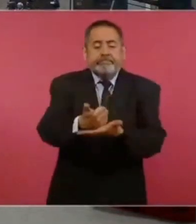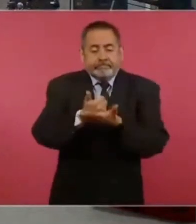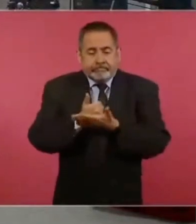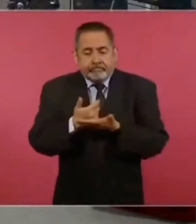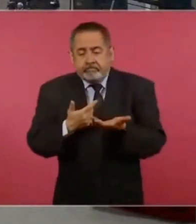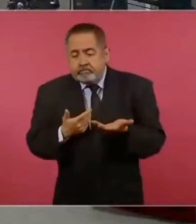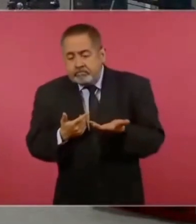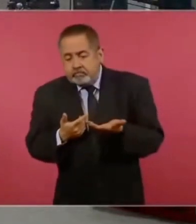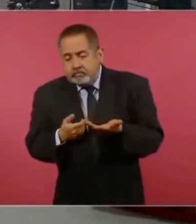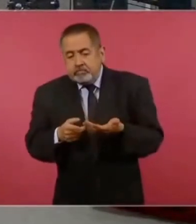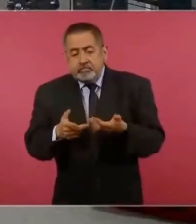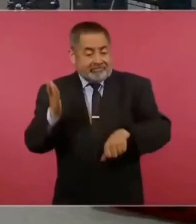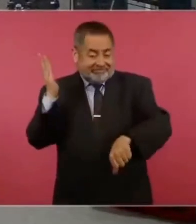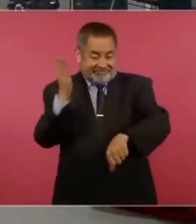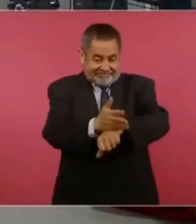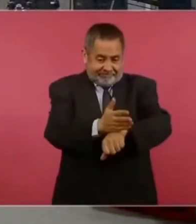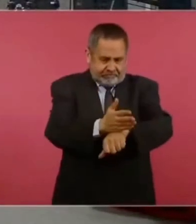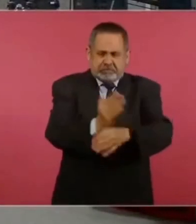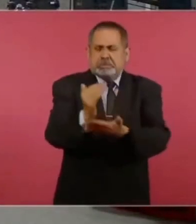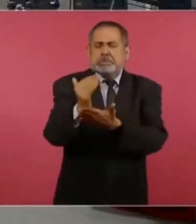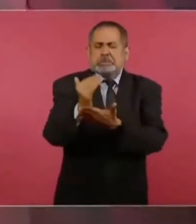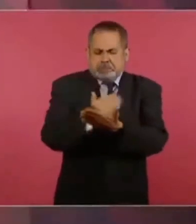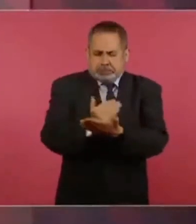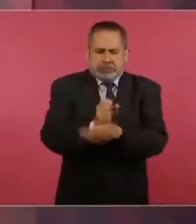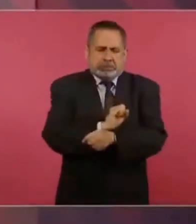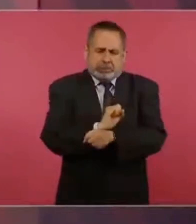nosotros vamos a